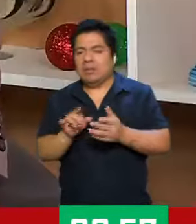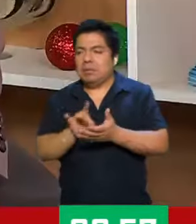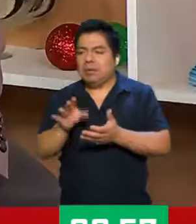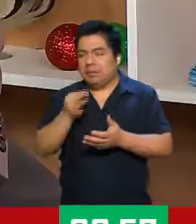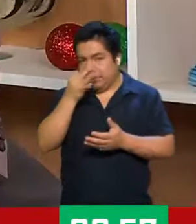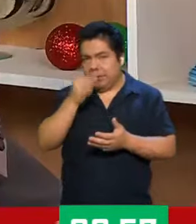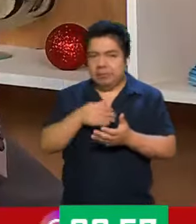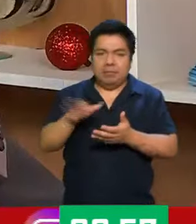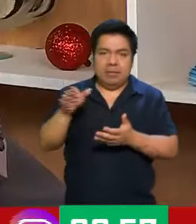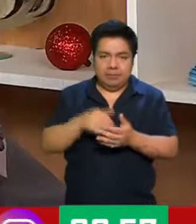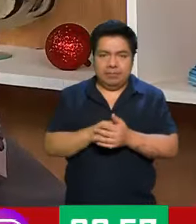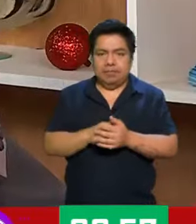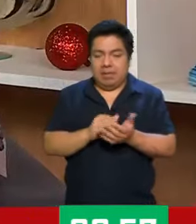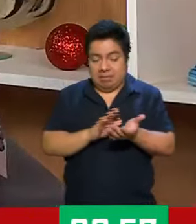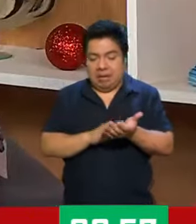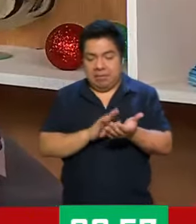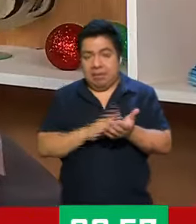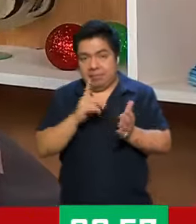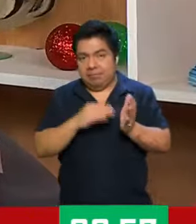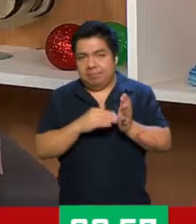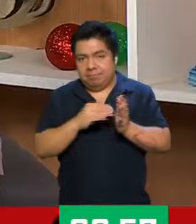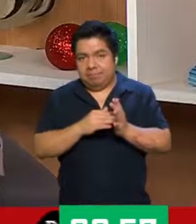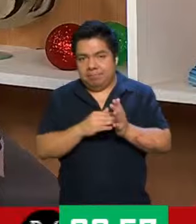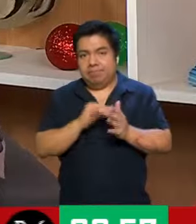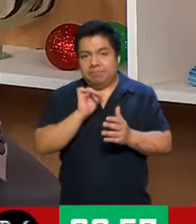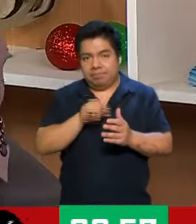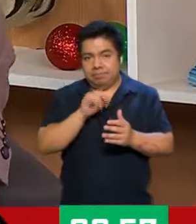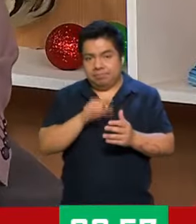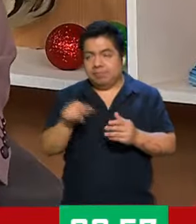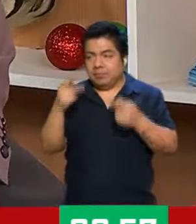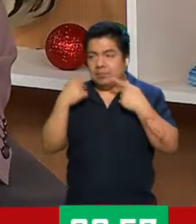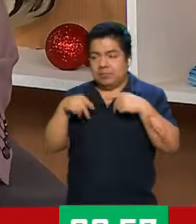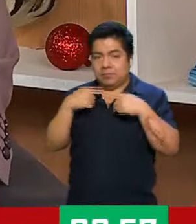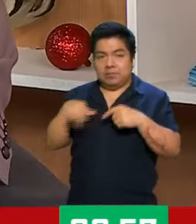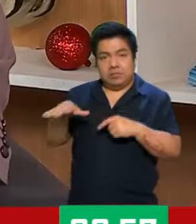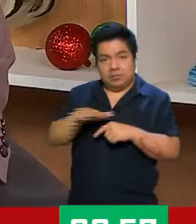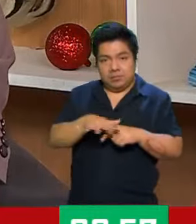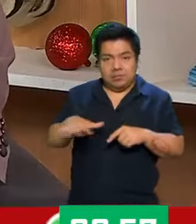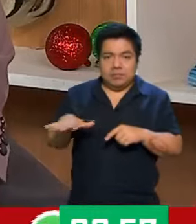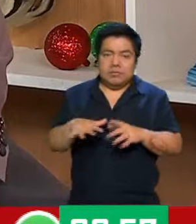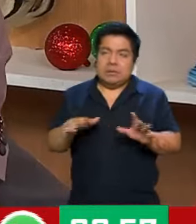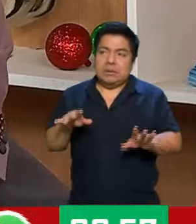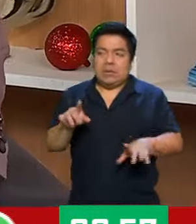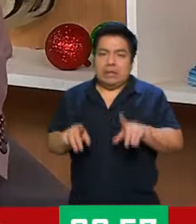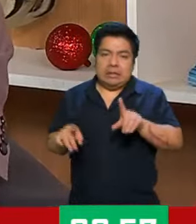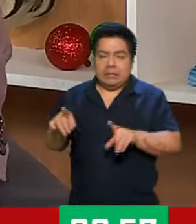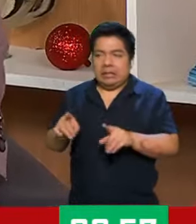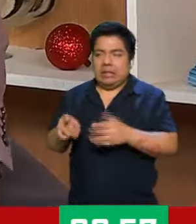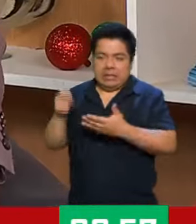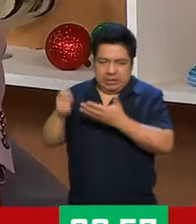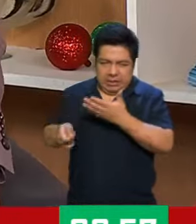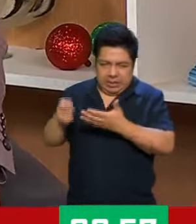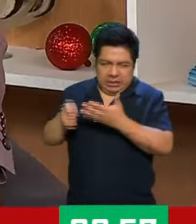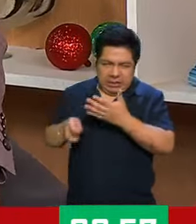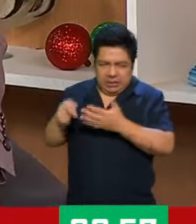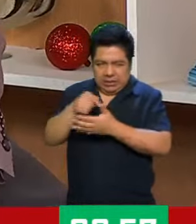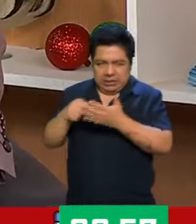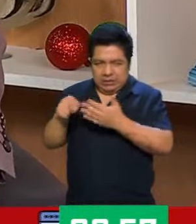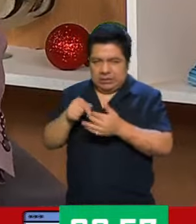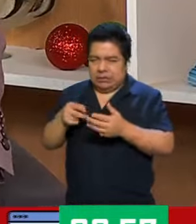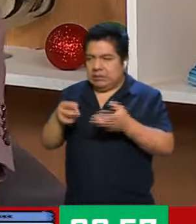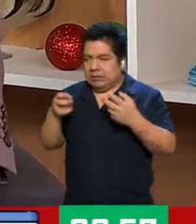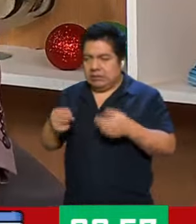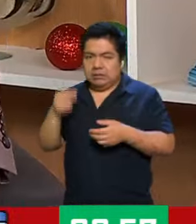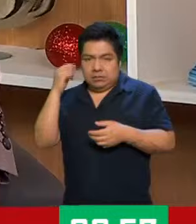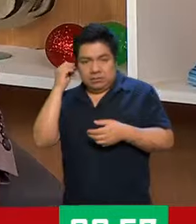por eso les consta el número. Y son, por otro lado, también personas que tienen penas criminales, ¿no? Que la pero no son los mandan. Un